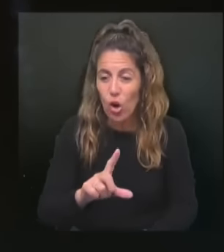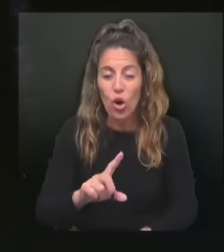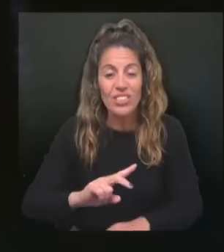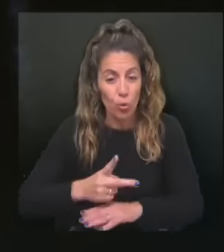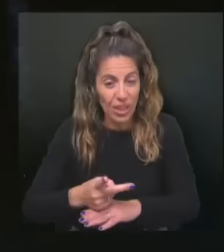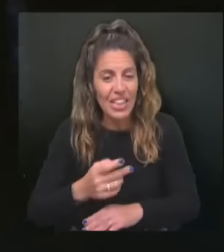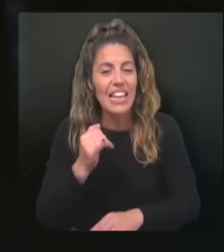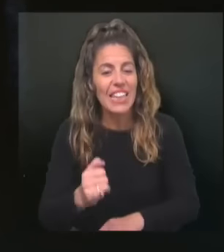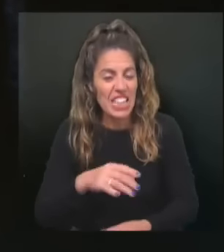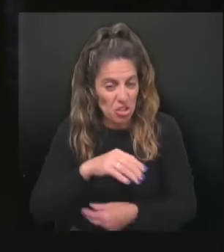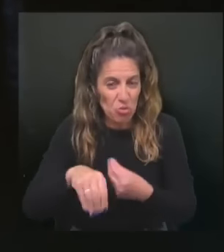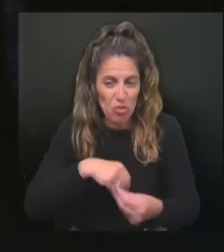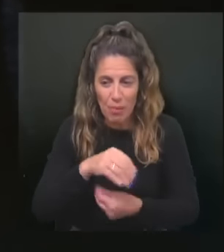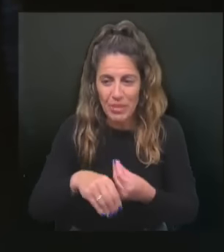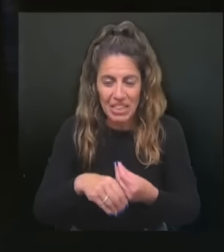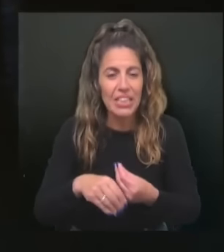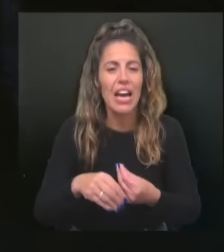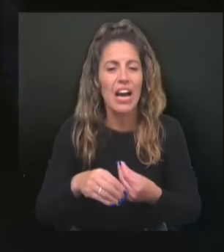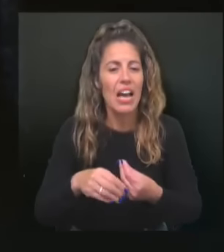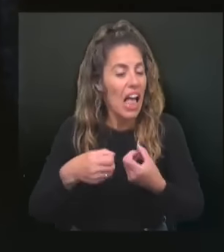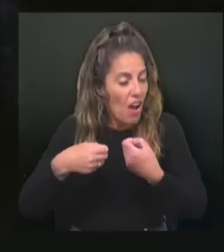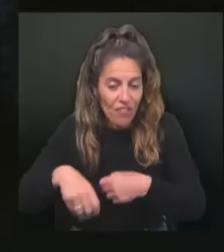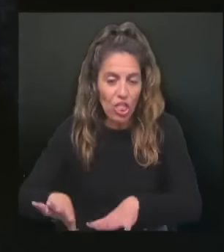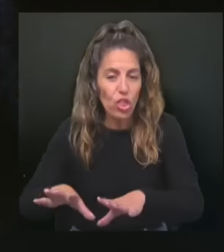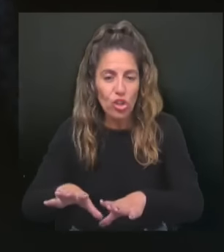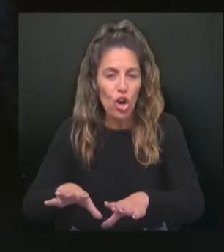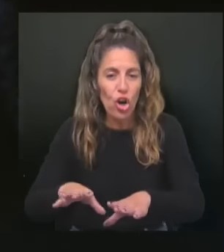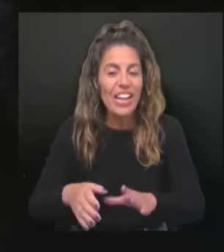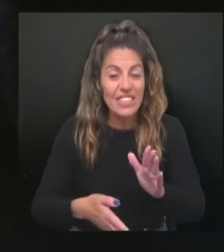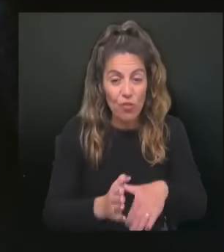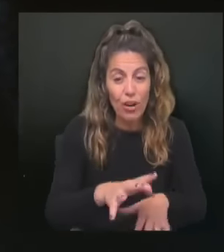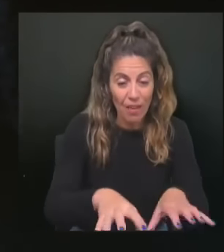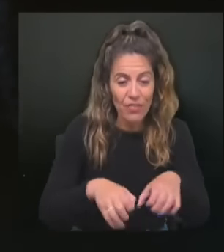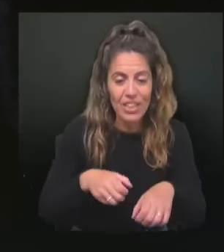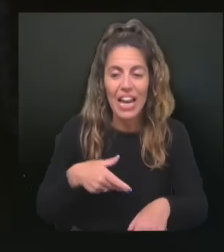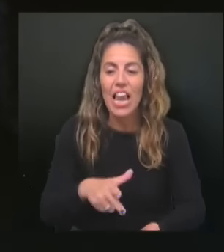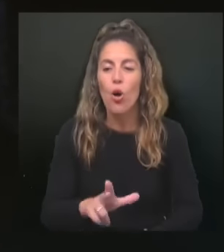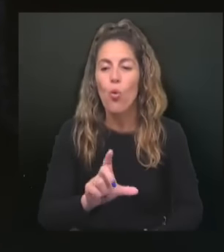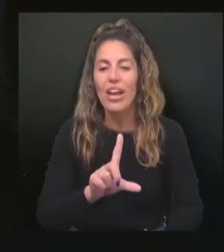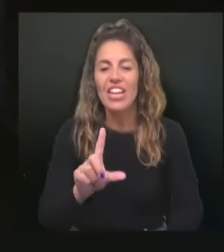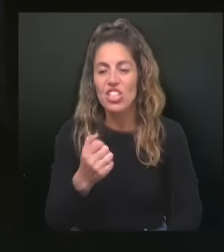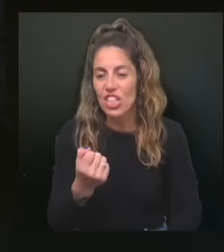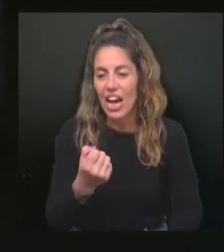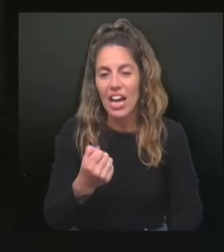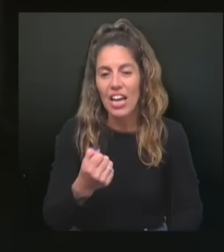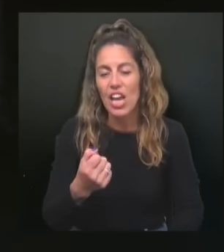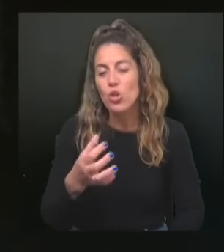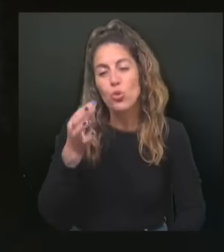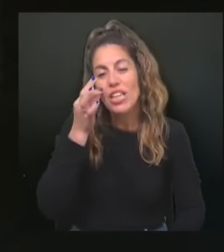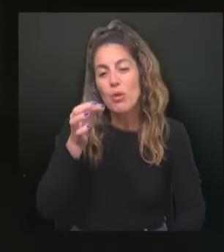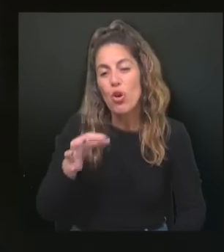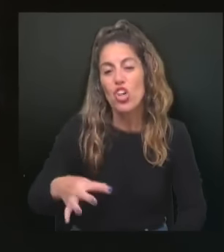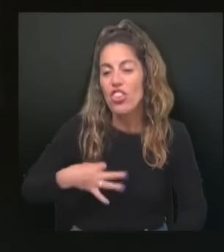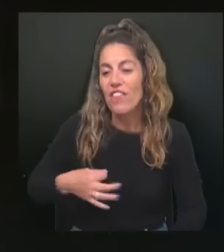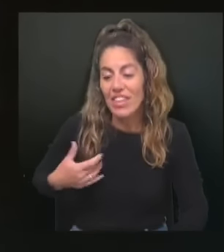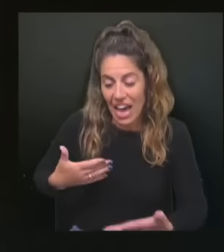tenía su familia, todo lo demás, y deja y se va a La Huella y se instala allá. Es un testimonio de vida hasta hoy de